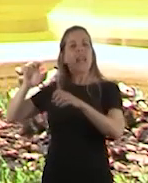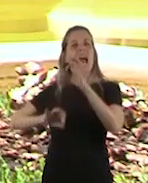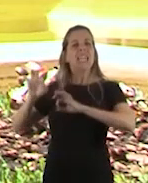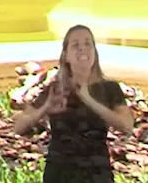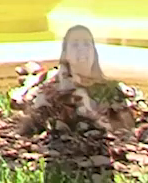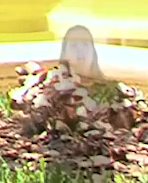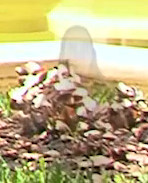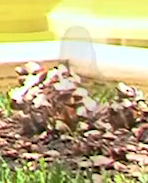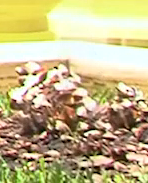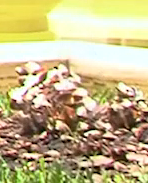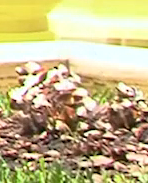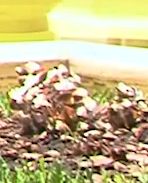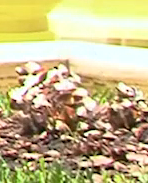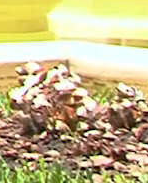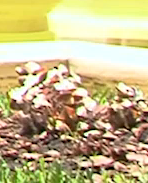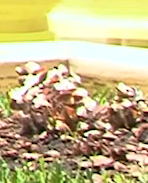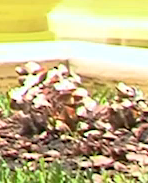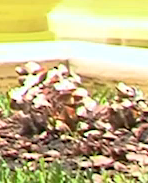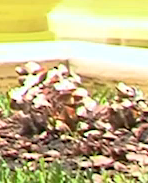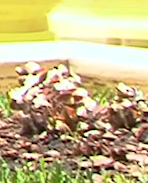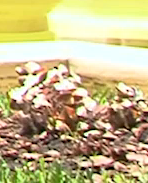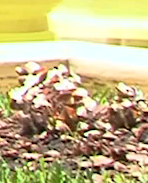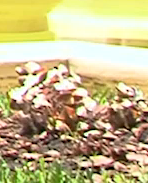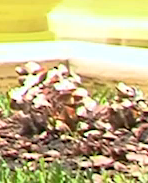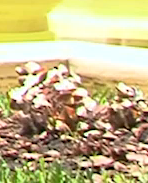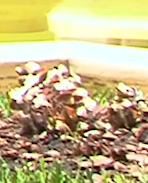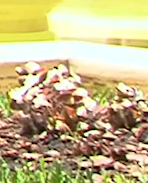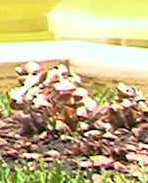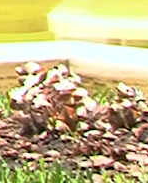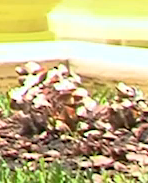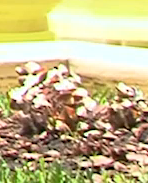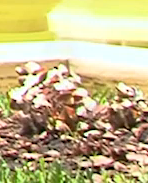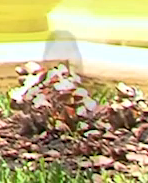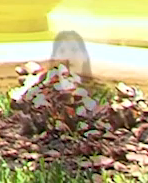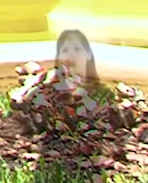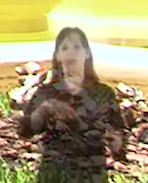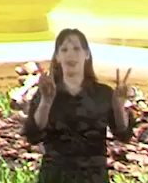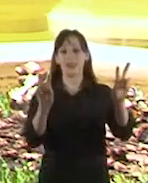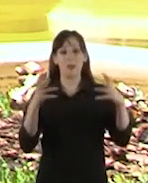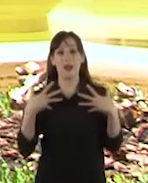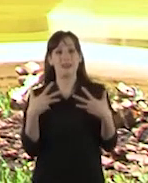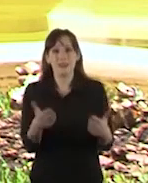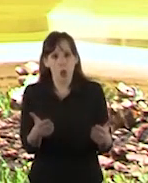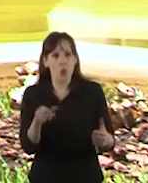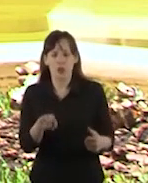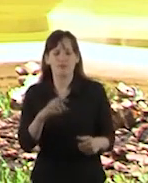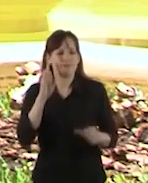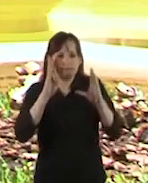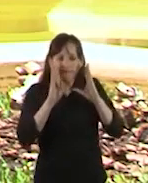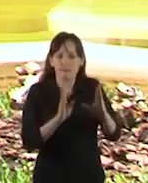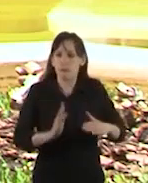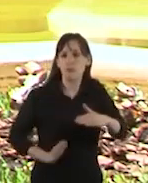XIX. La salud de argentinos y argentinas ha vuelto a ser una prioridad para el Estado. En el